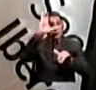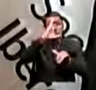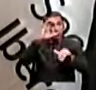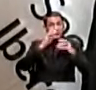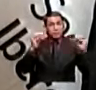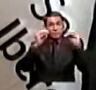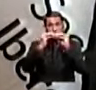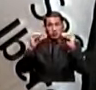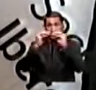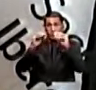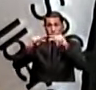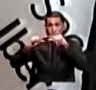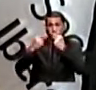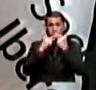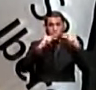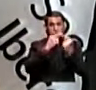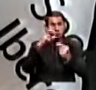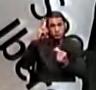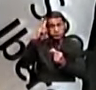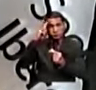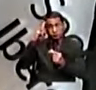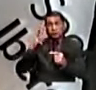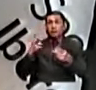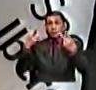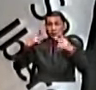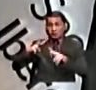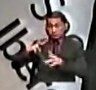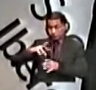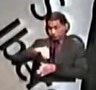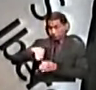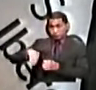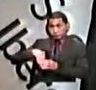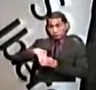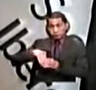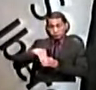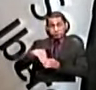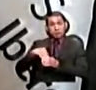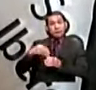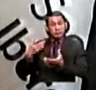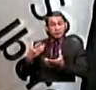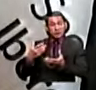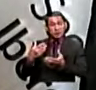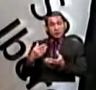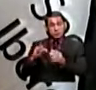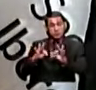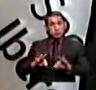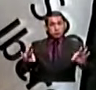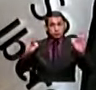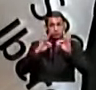posibilidad de incautar los fondos provenientes de actividades ilícitas.